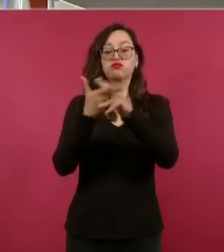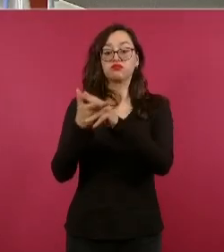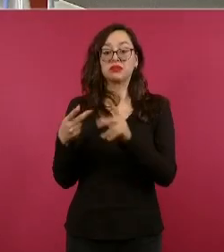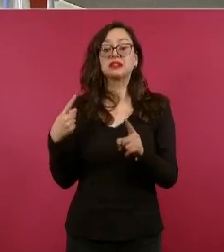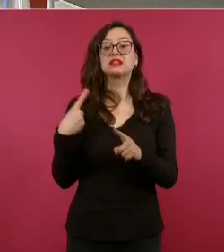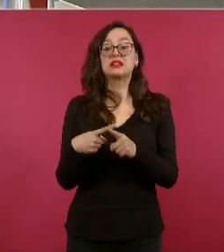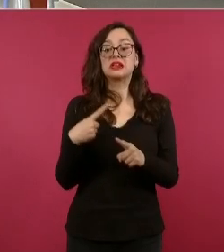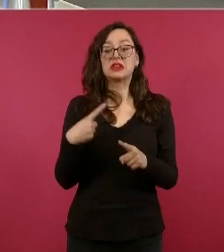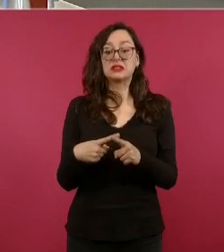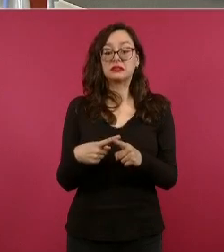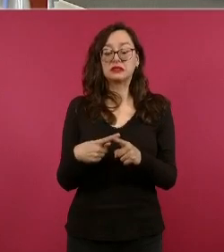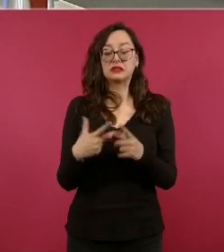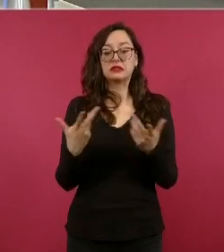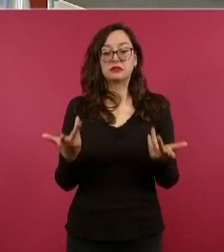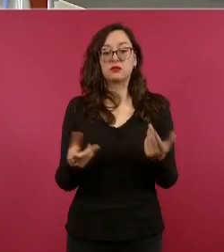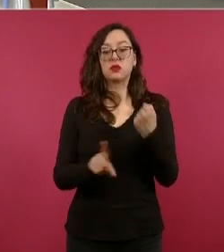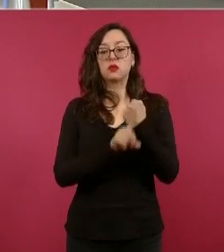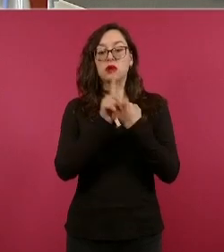no tanto consumo.